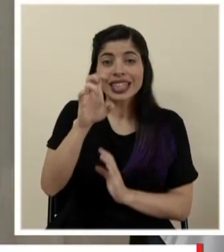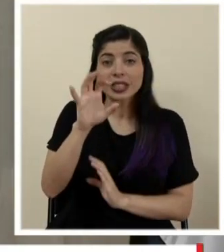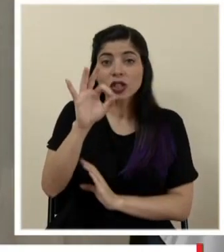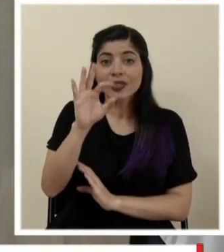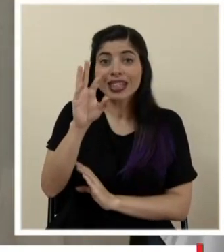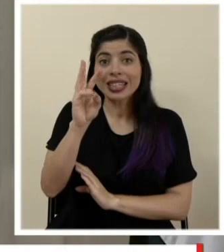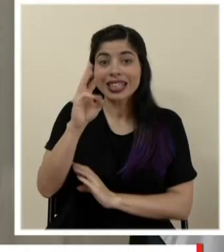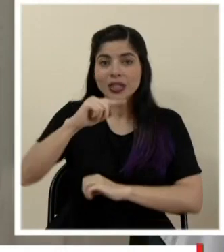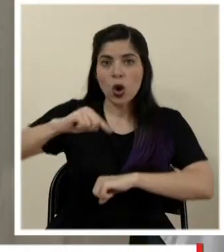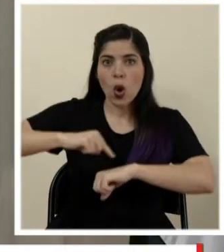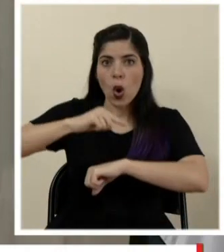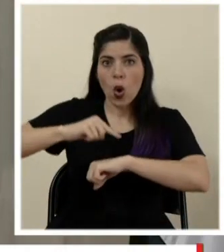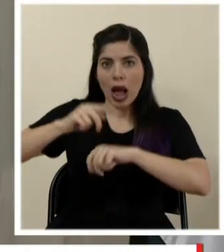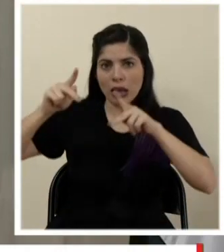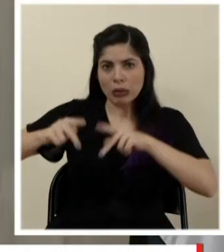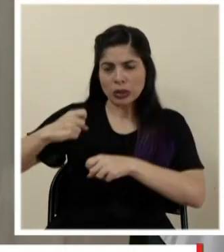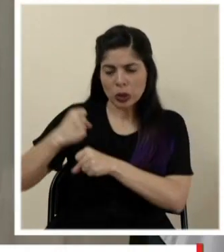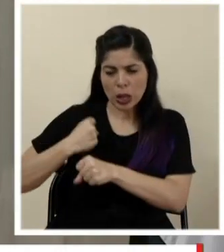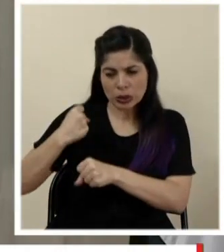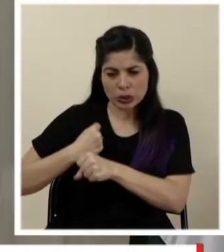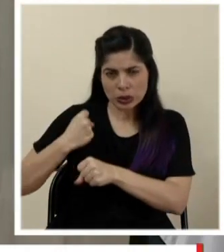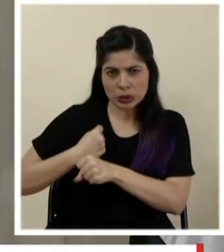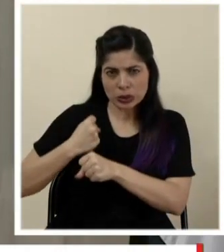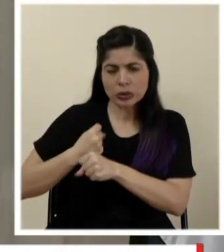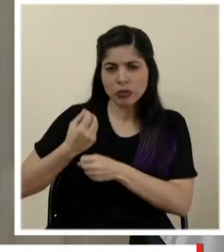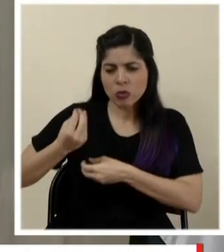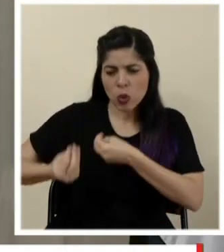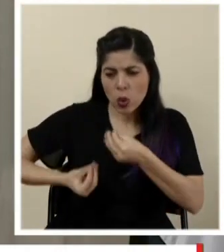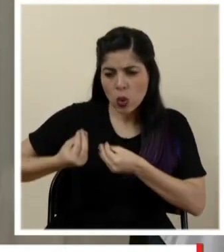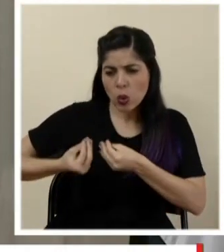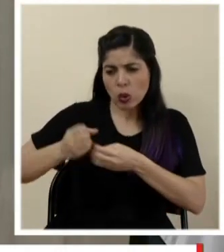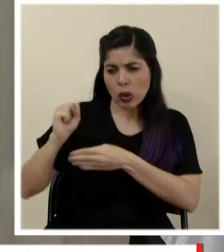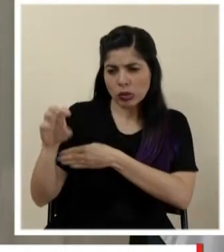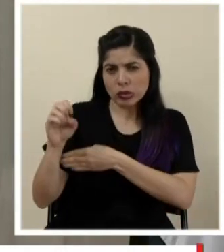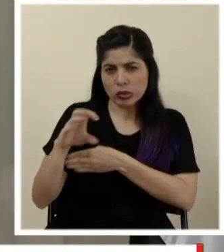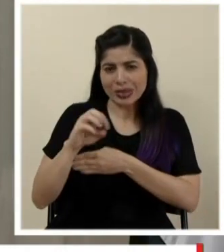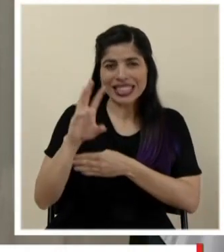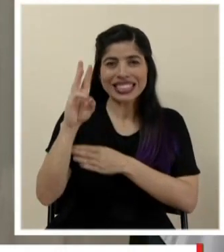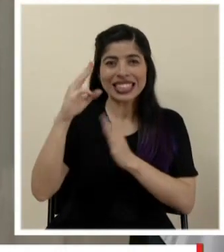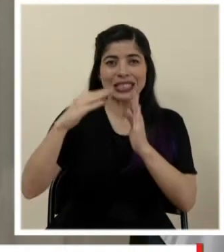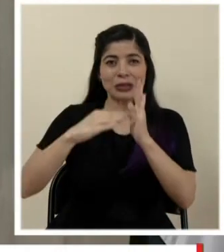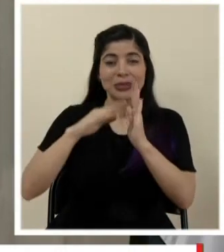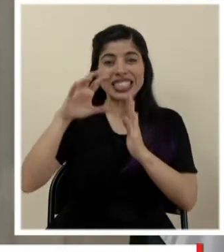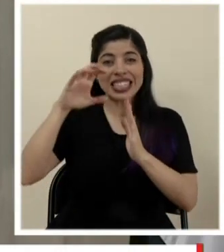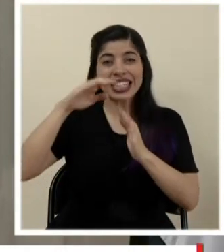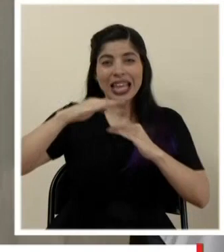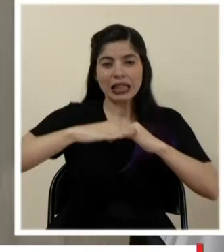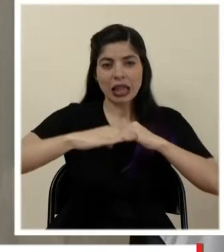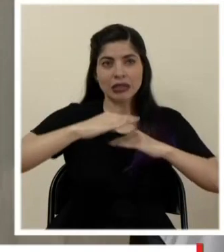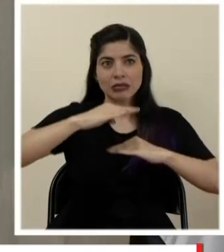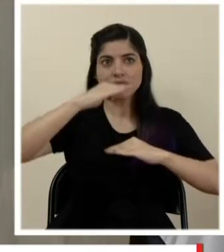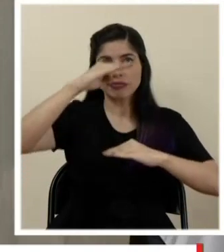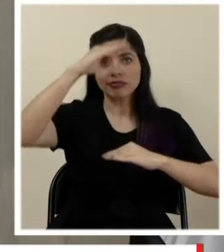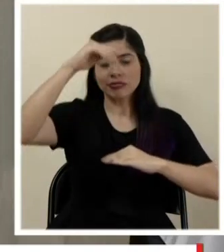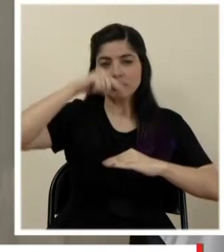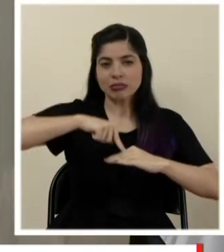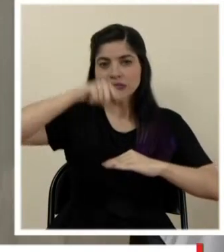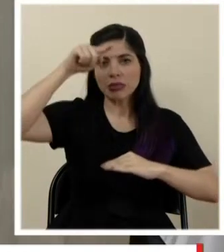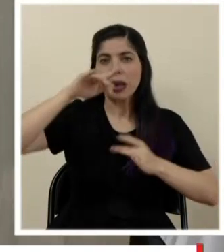22.796 horas hombre en producir o en movilizar 6.500 tarimas de medicamentos e insumos.